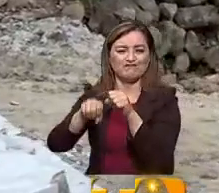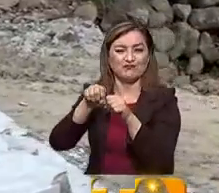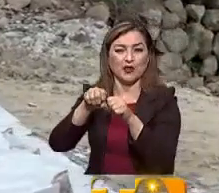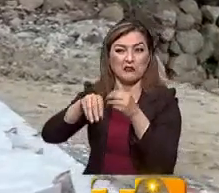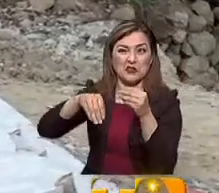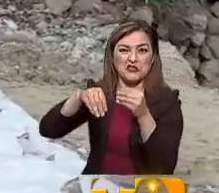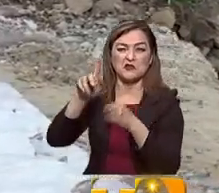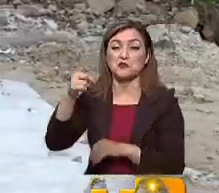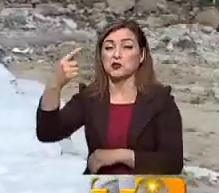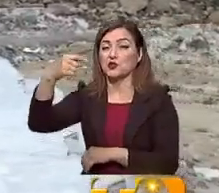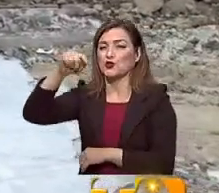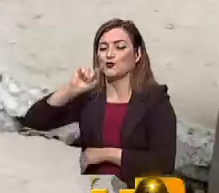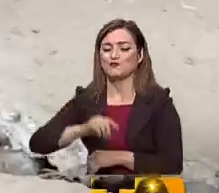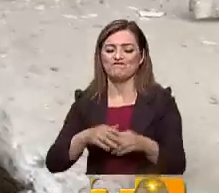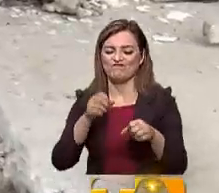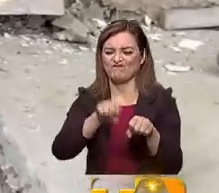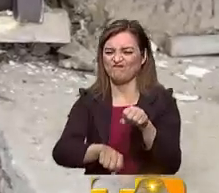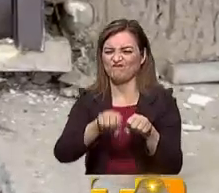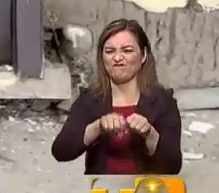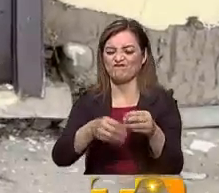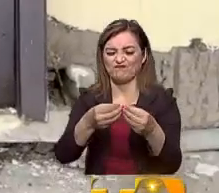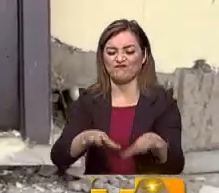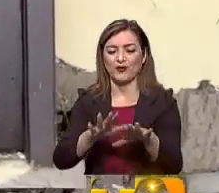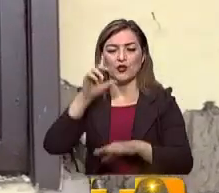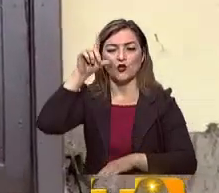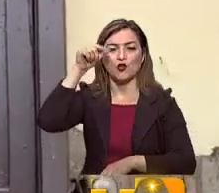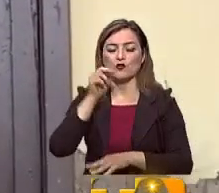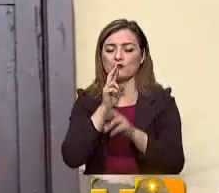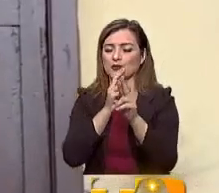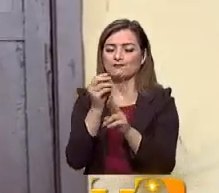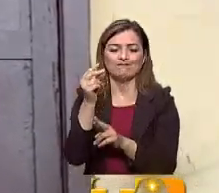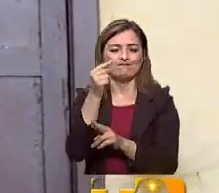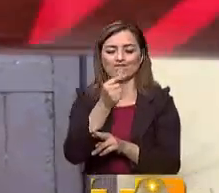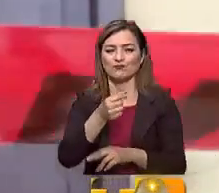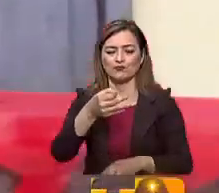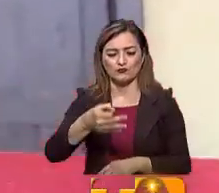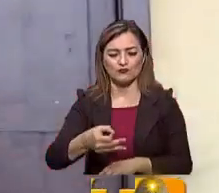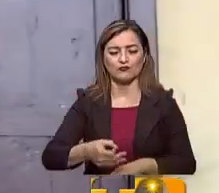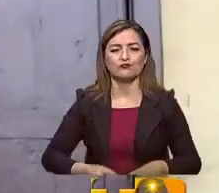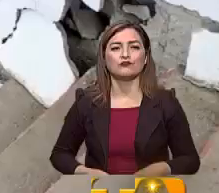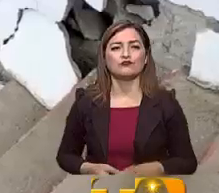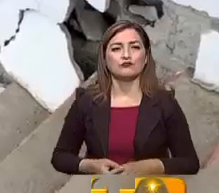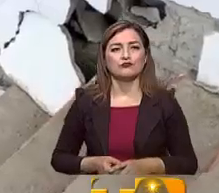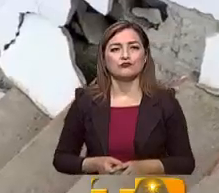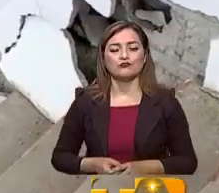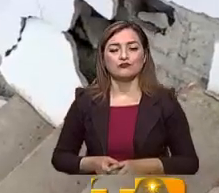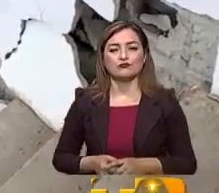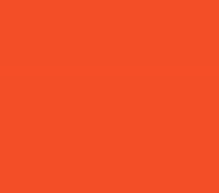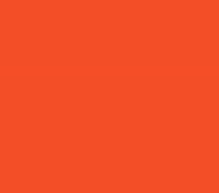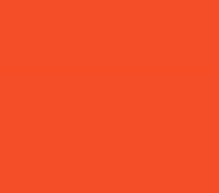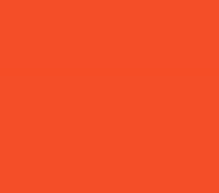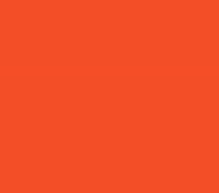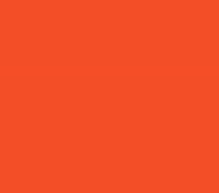ahora se espera una respuesta rápida y efectiva del gobierno en nabón provincia del azuay iván rodríguez 24 horas